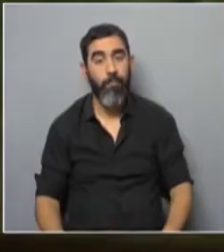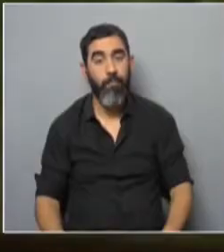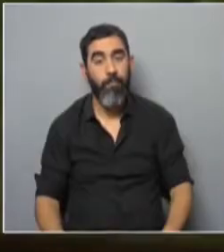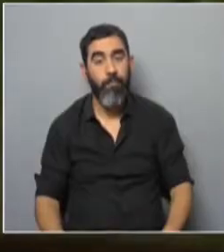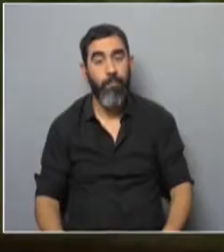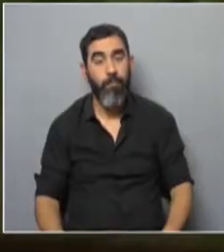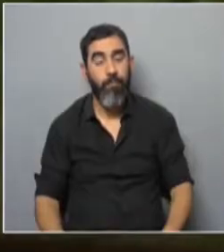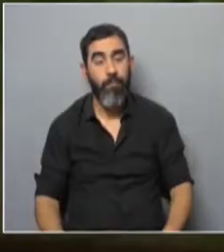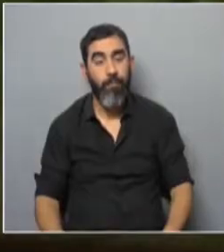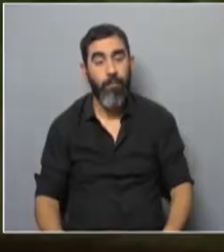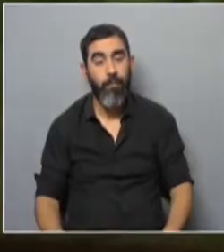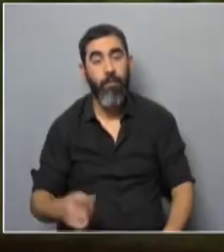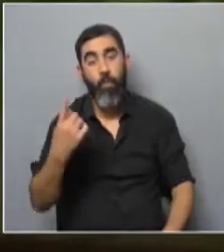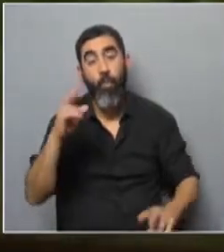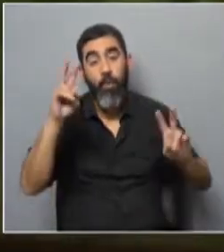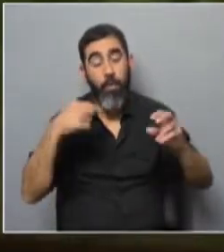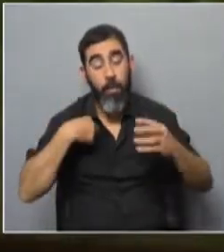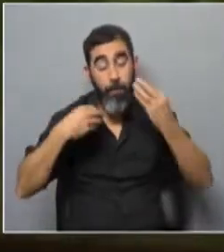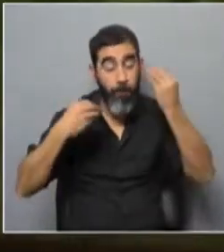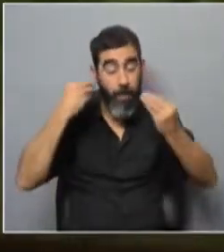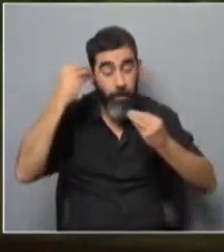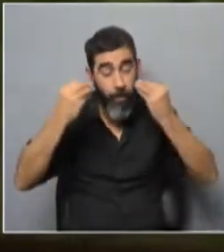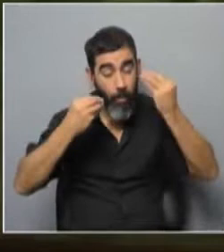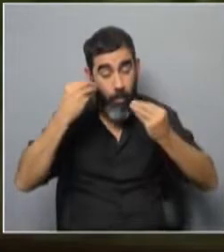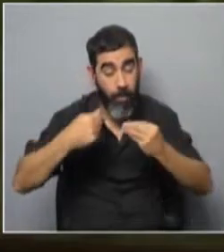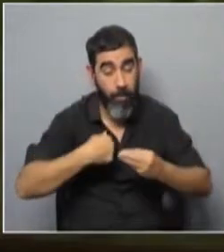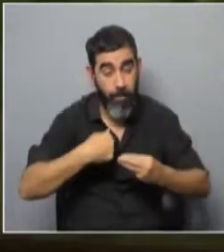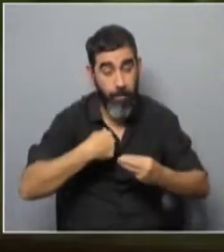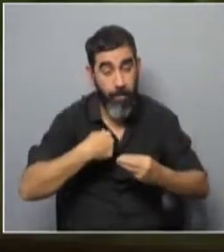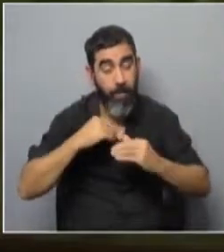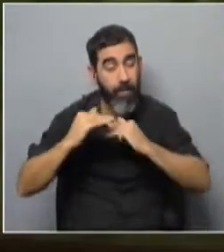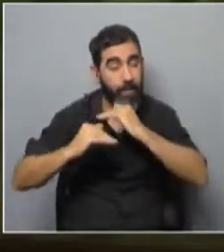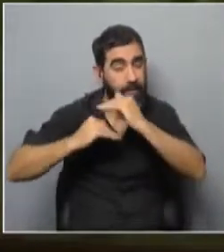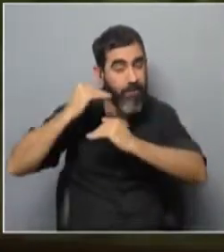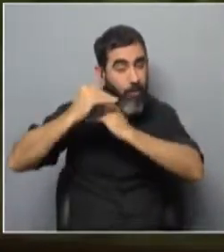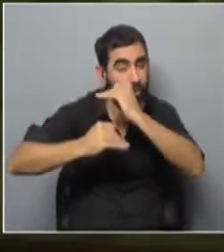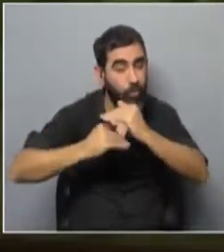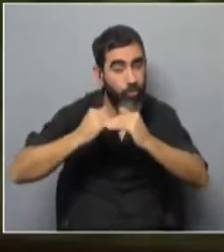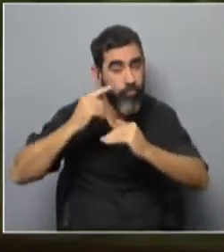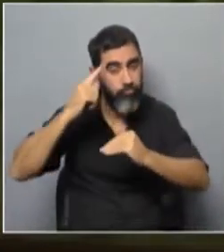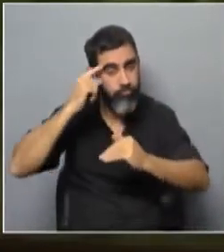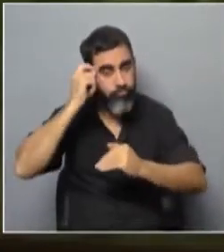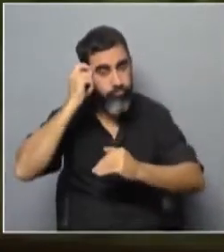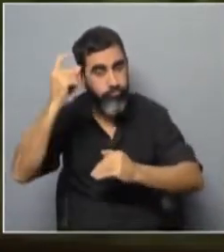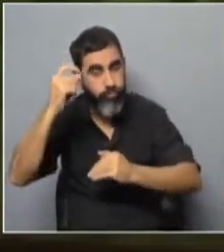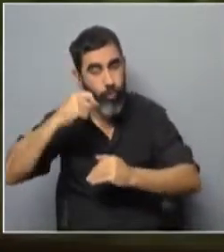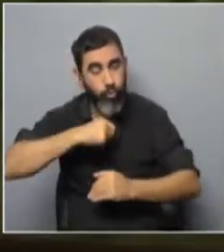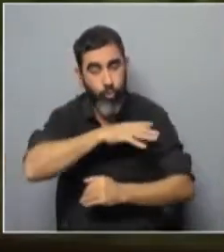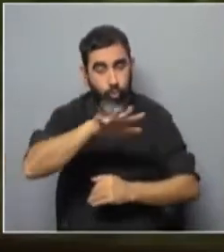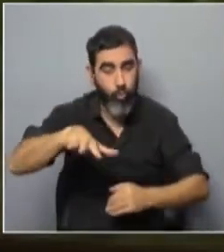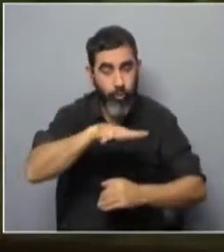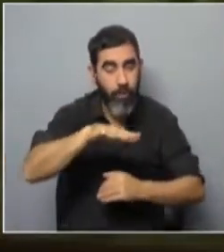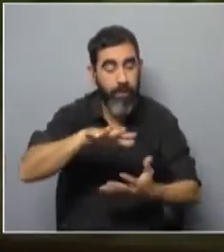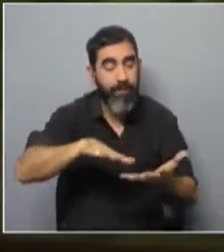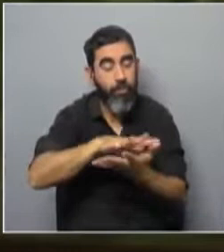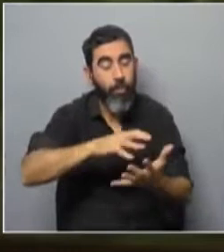Uno de los temas que me preocupa, digamos, tiene que ver con el desarrollo cognitivo, social, etcétera, en situaciones